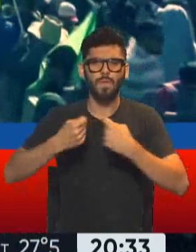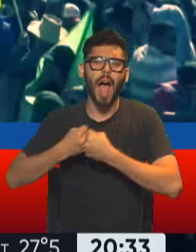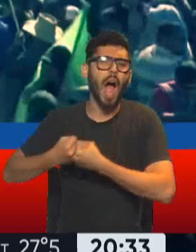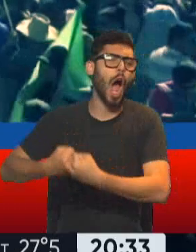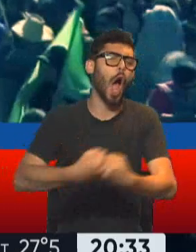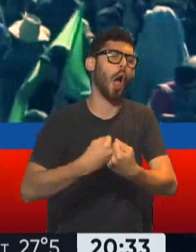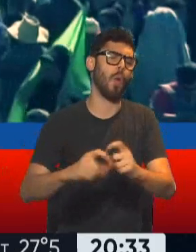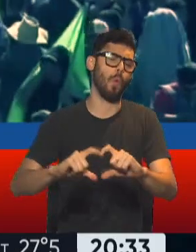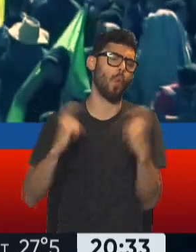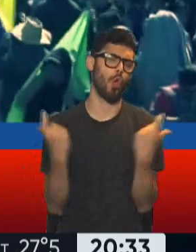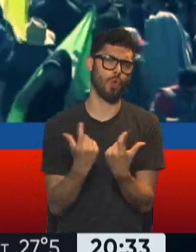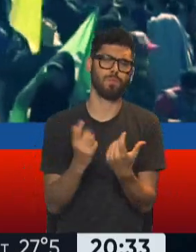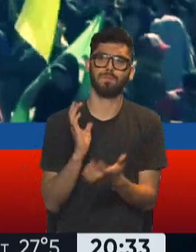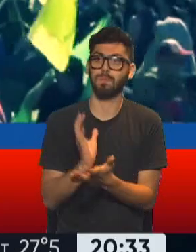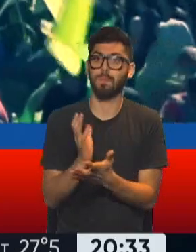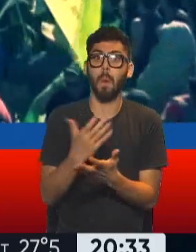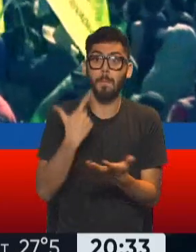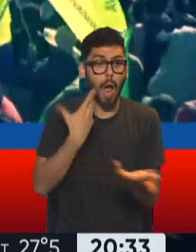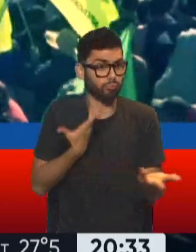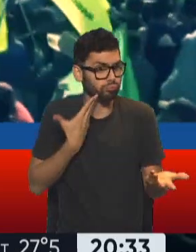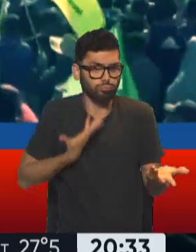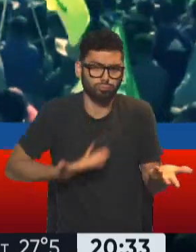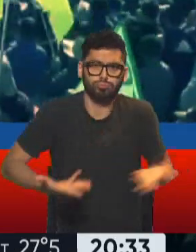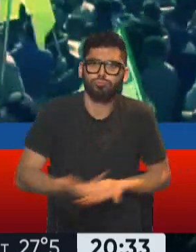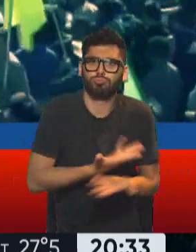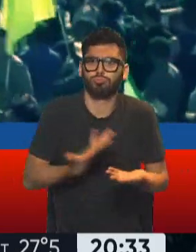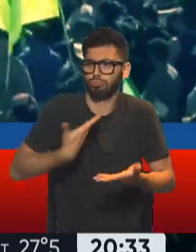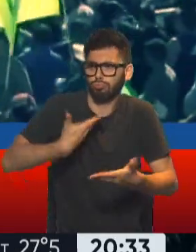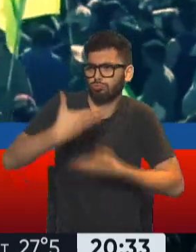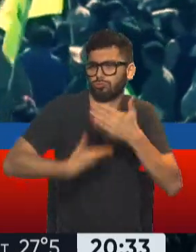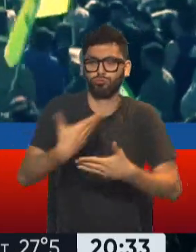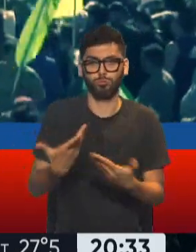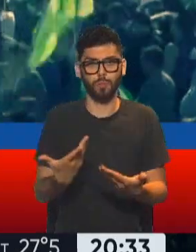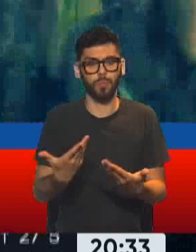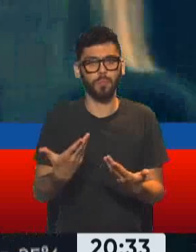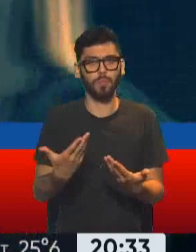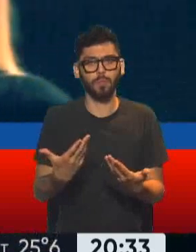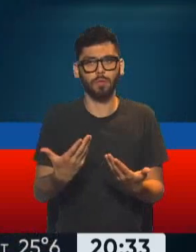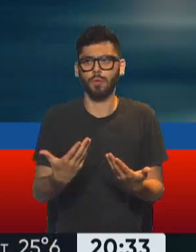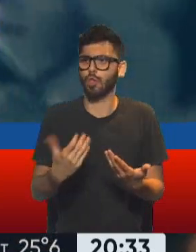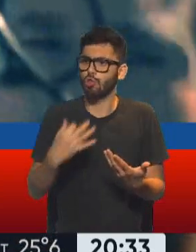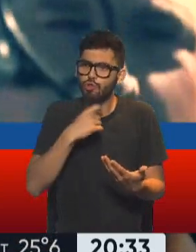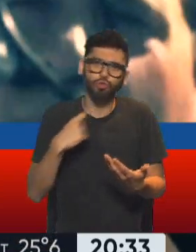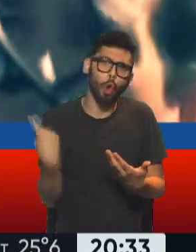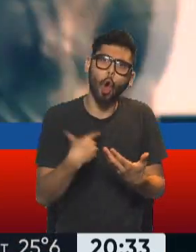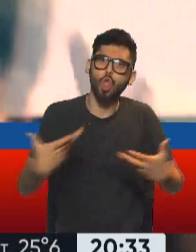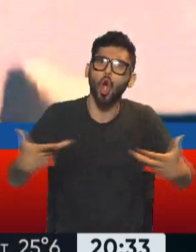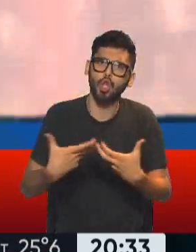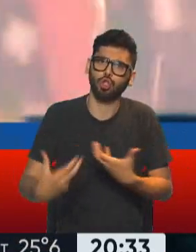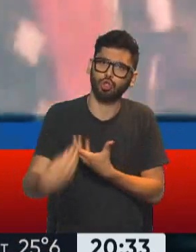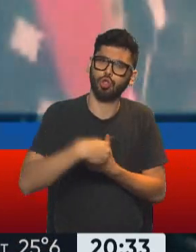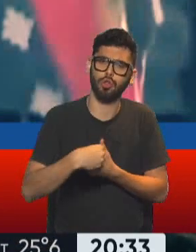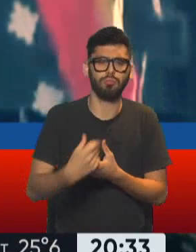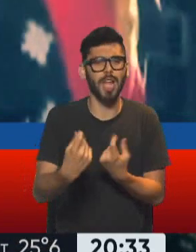a todos un marco de convivencia de desarrollo y de crecimiento no dejó a nadie afuera necesitamos de